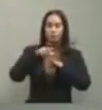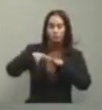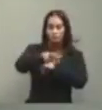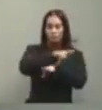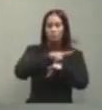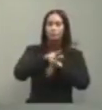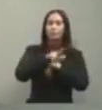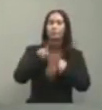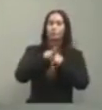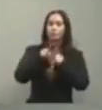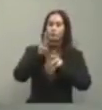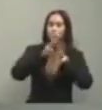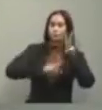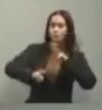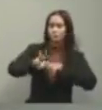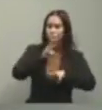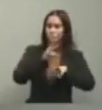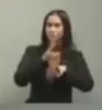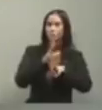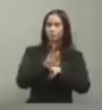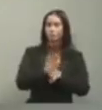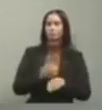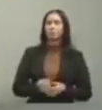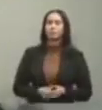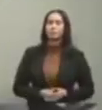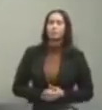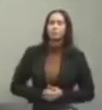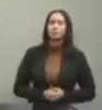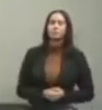también adelante señor ministro